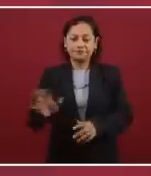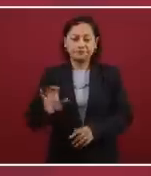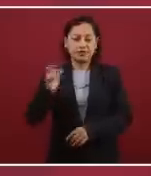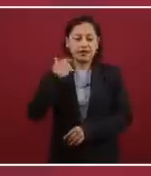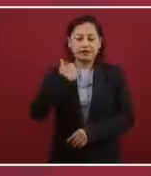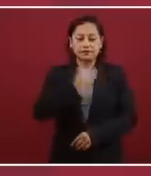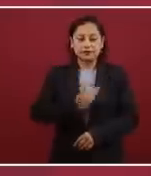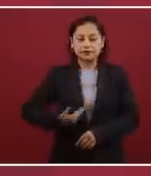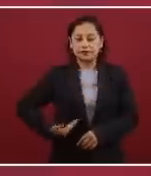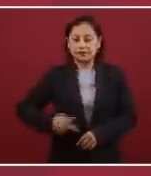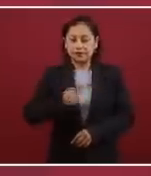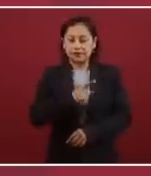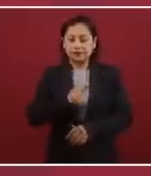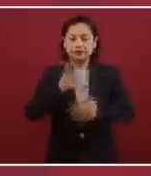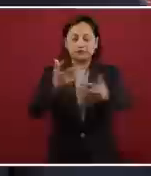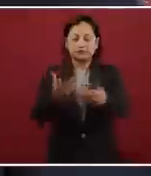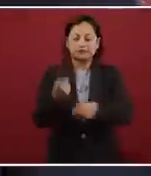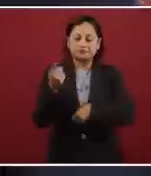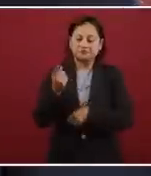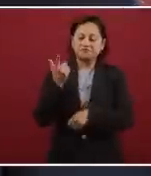de nosotros y demás.